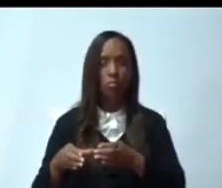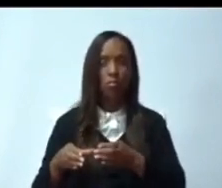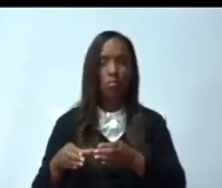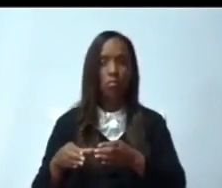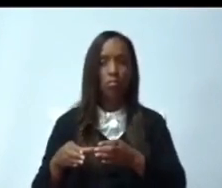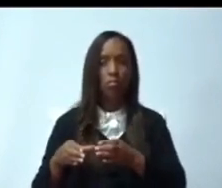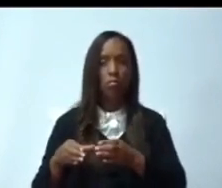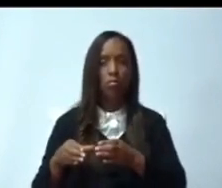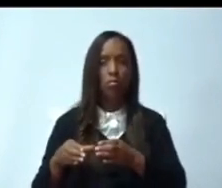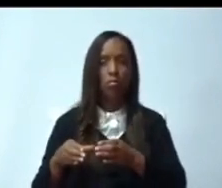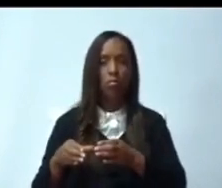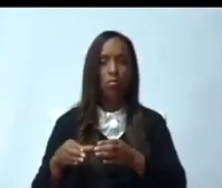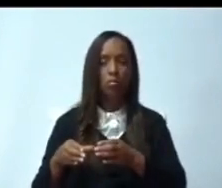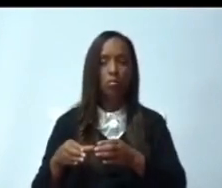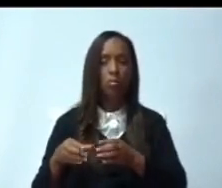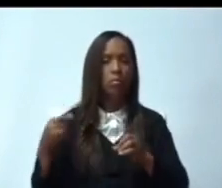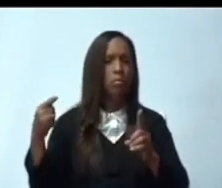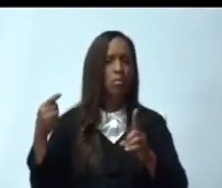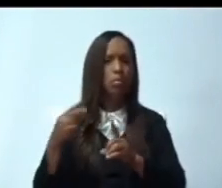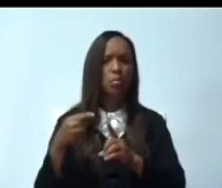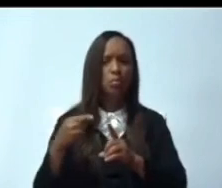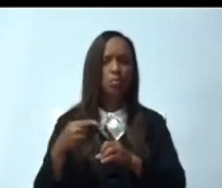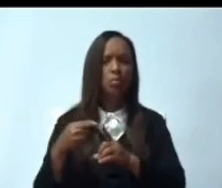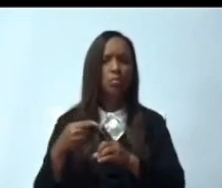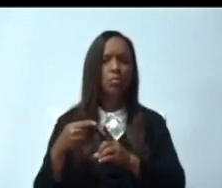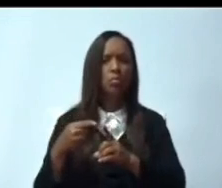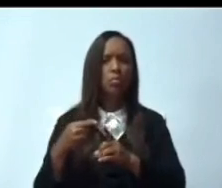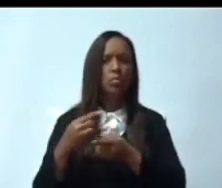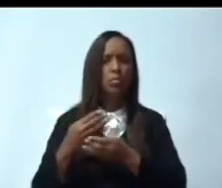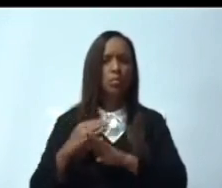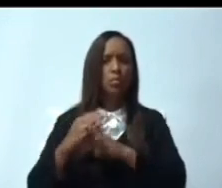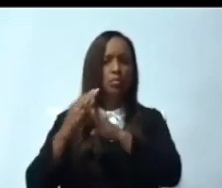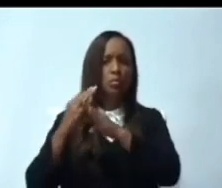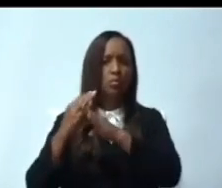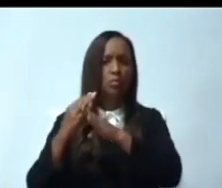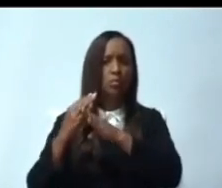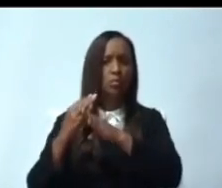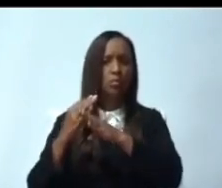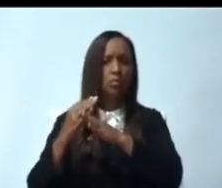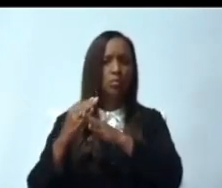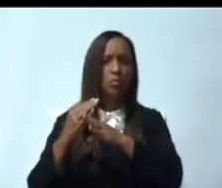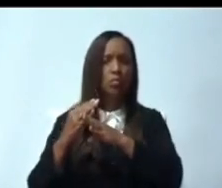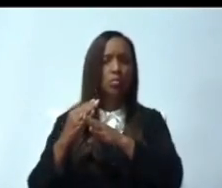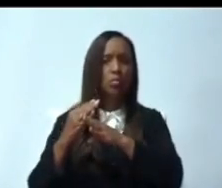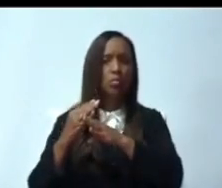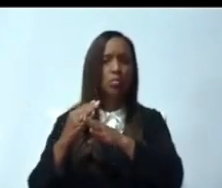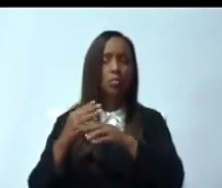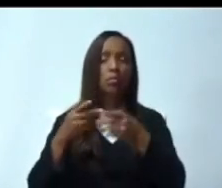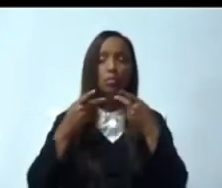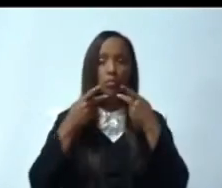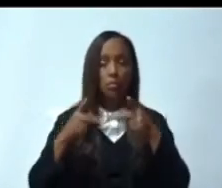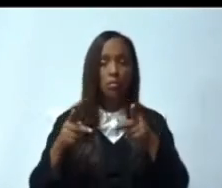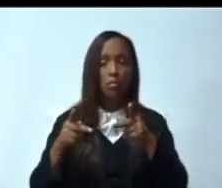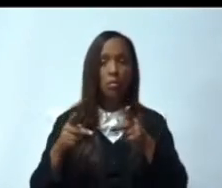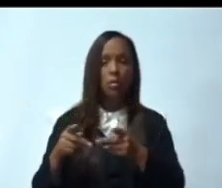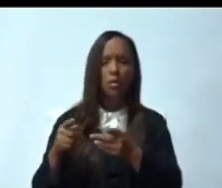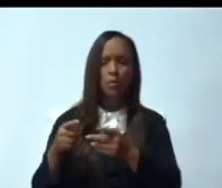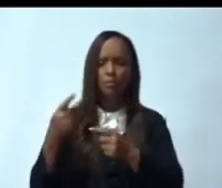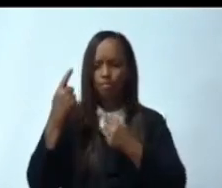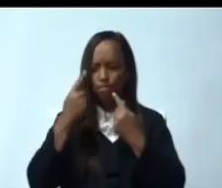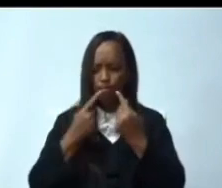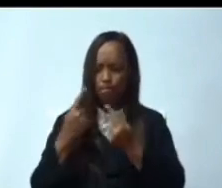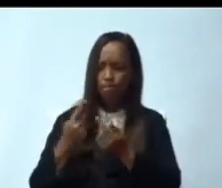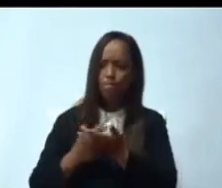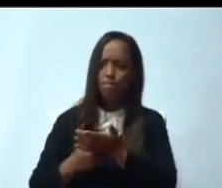de analizar el informe de Ofitrer, escuchar al proponente y visto